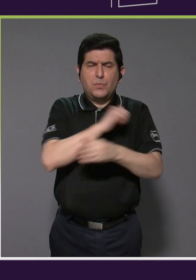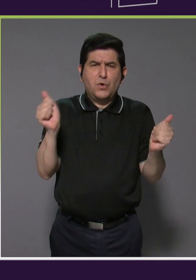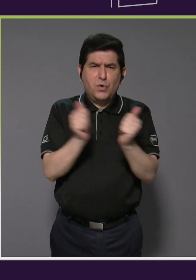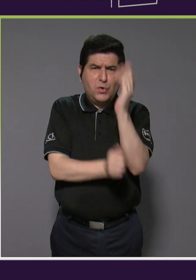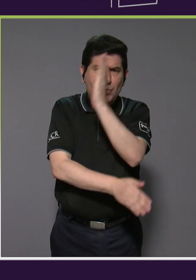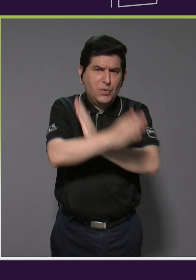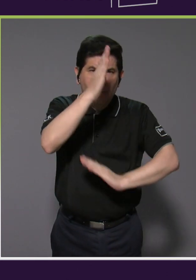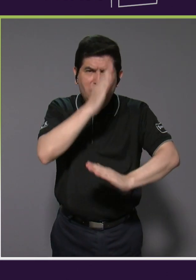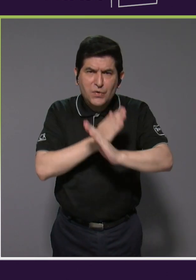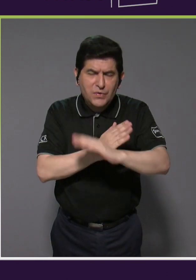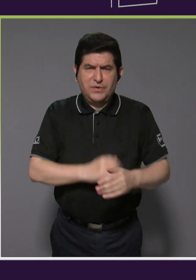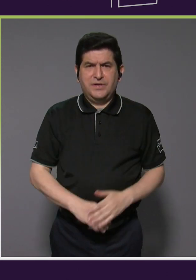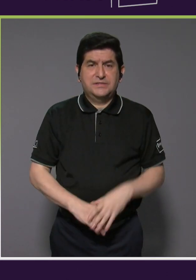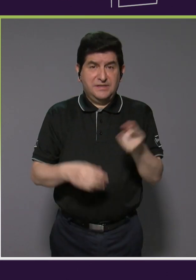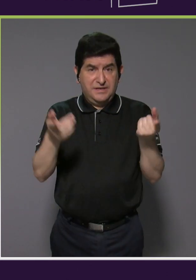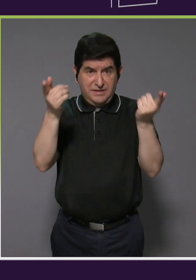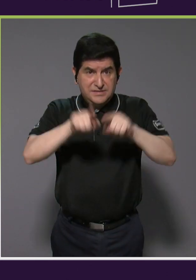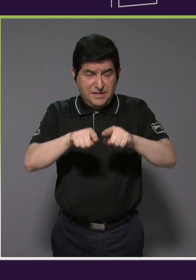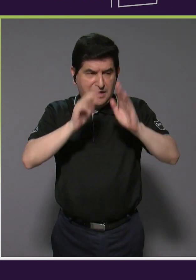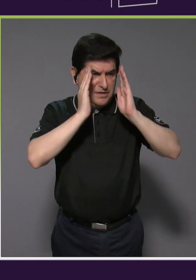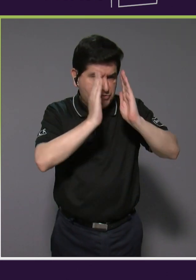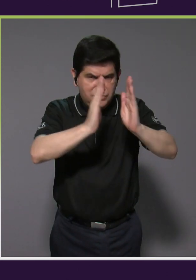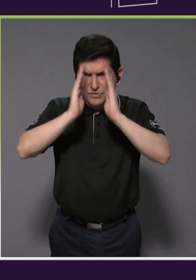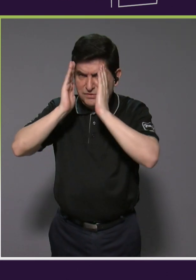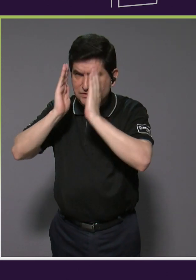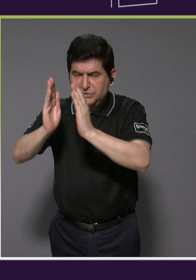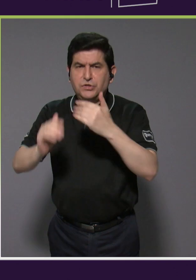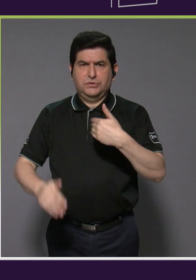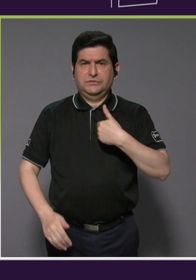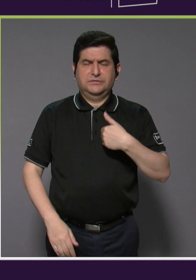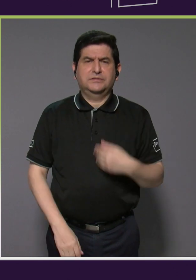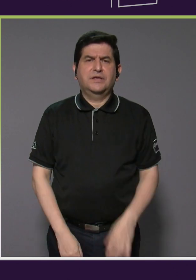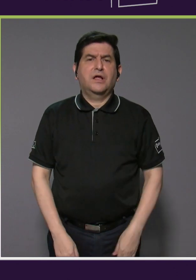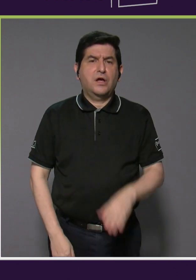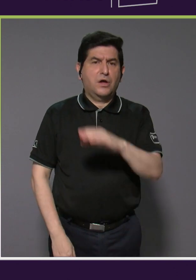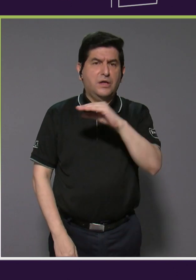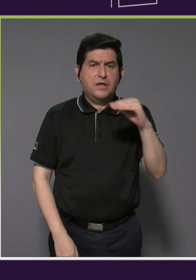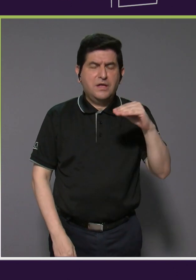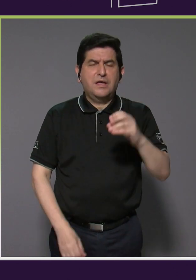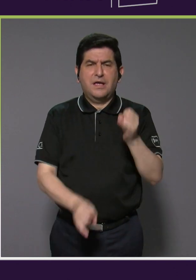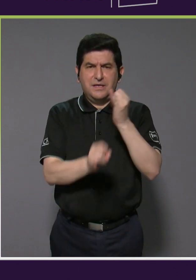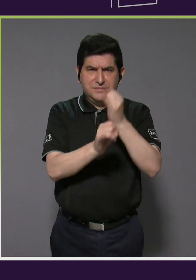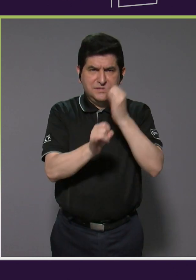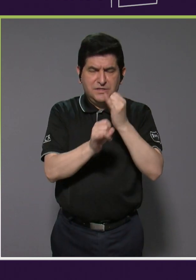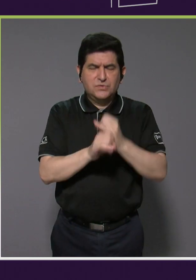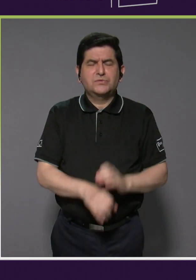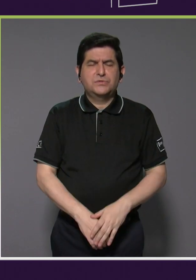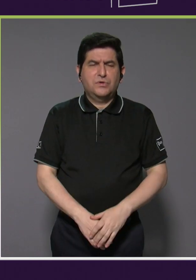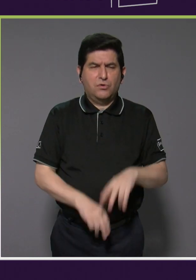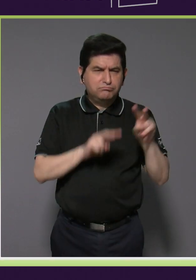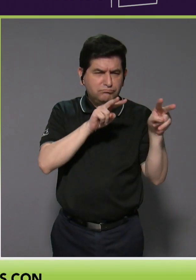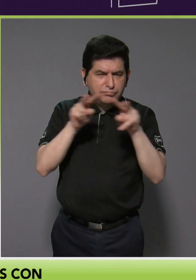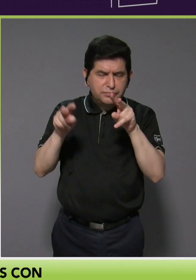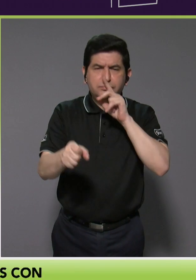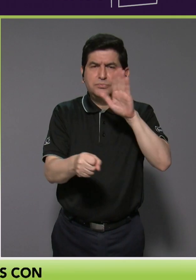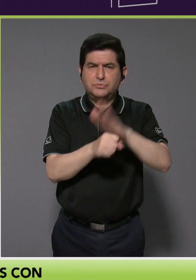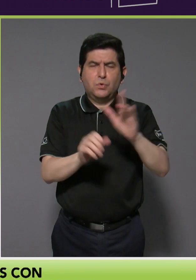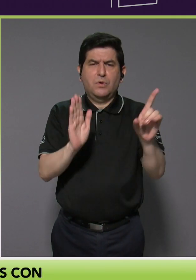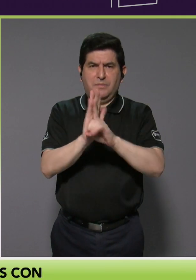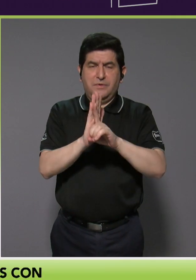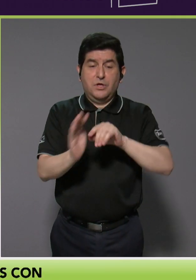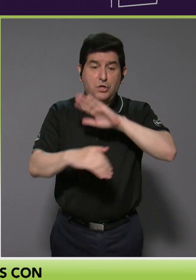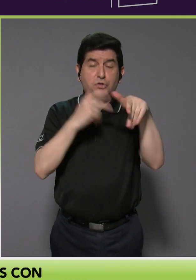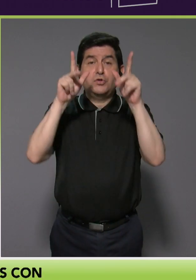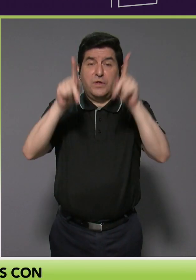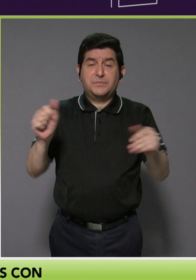discapacidad, ¿verdad?, son atendidas y el ente rector vigila que se cumplan sus derechos. Entonces, decir que